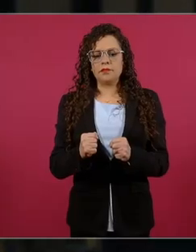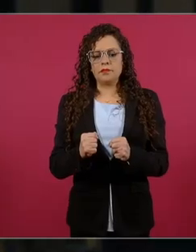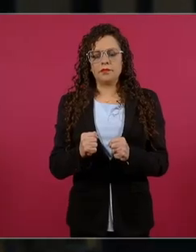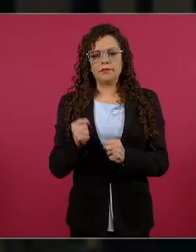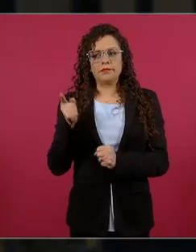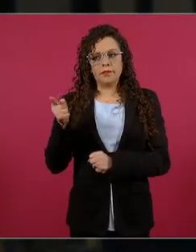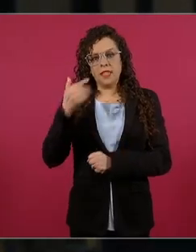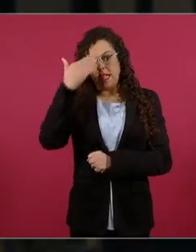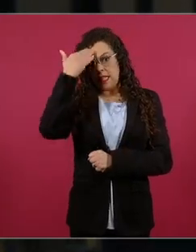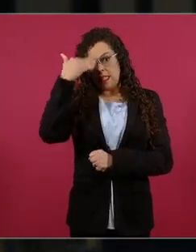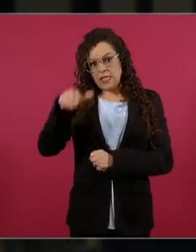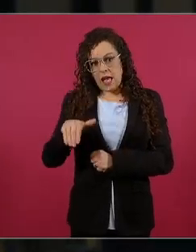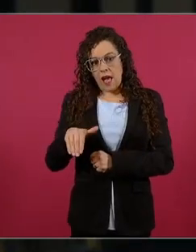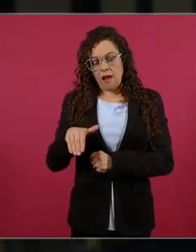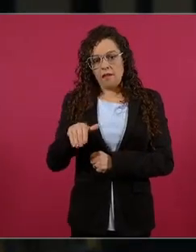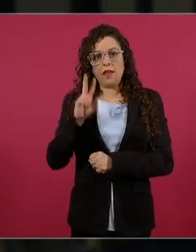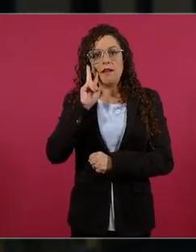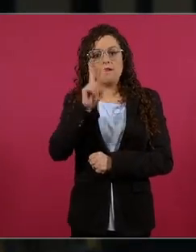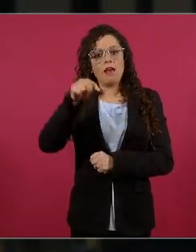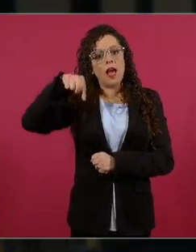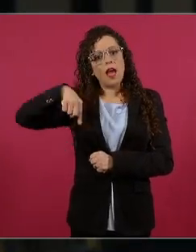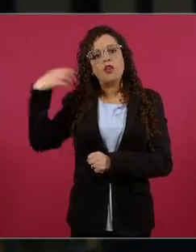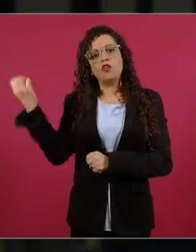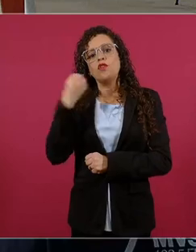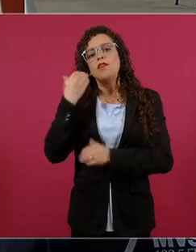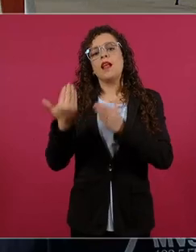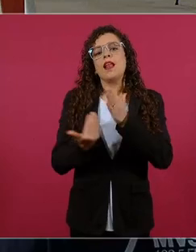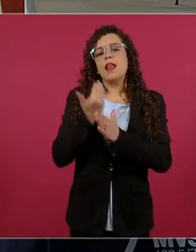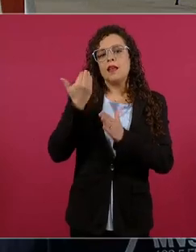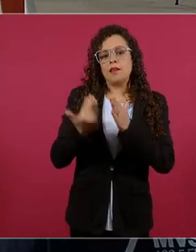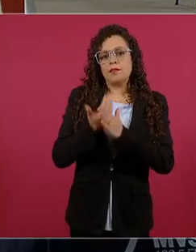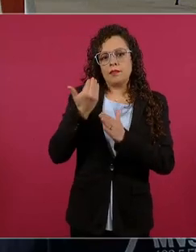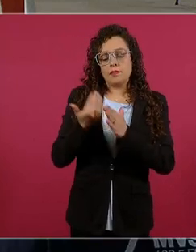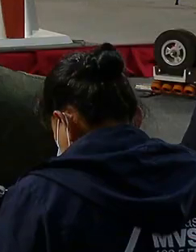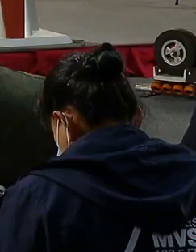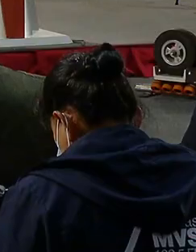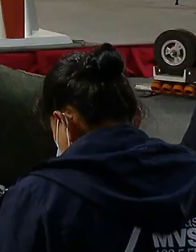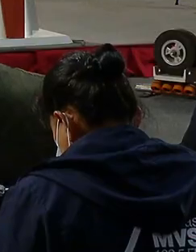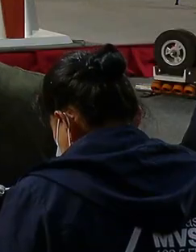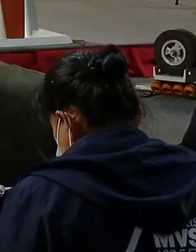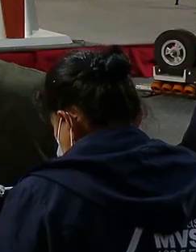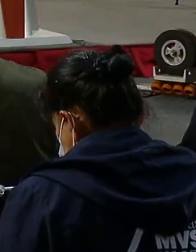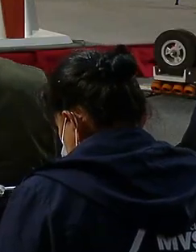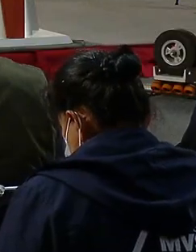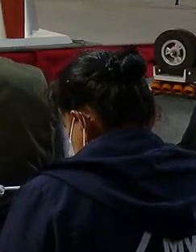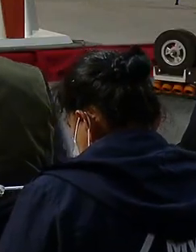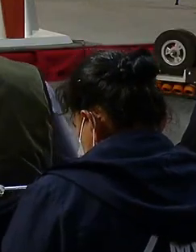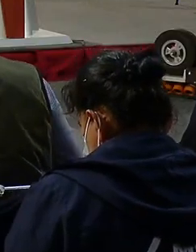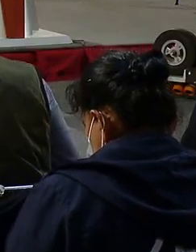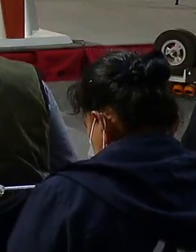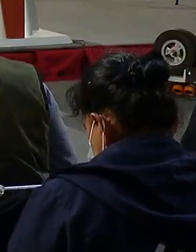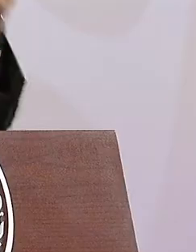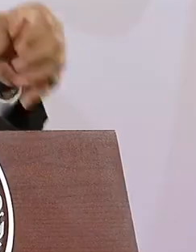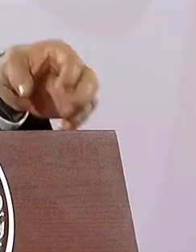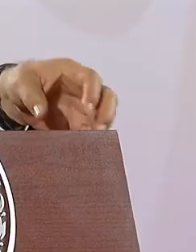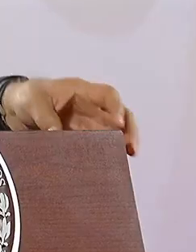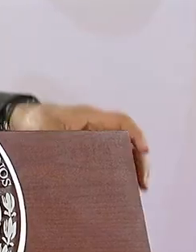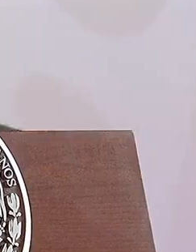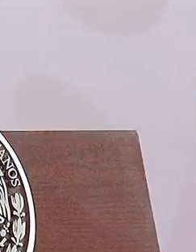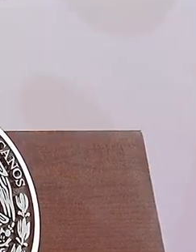pendiente de estas conferencias. Si no nos está viendo ahora o escuchando, ya le van a